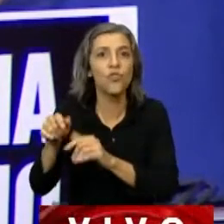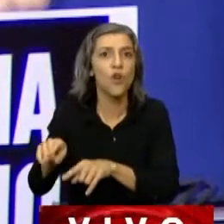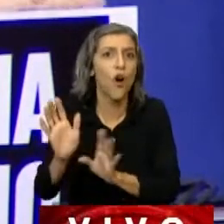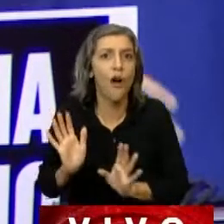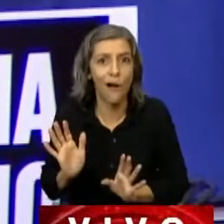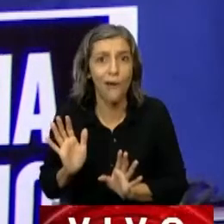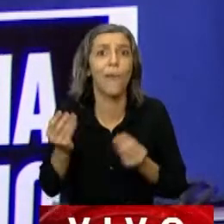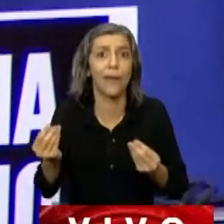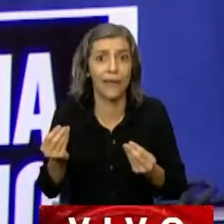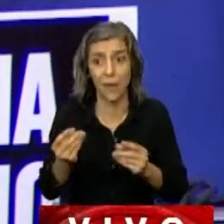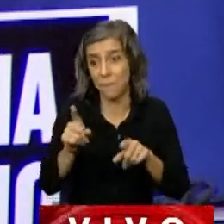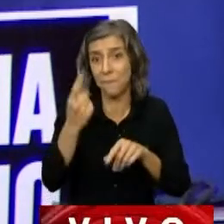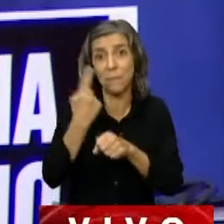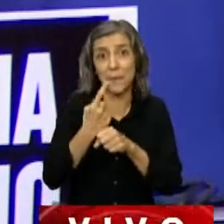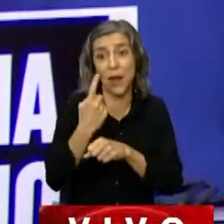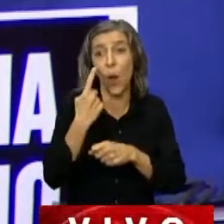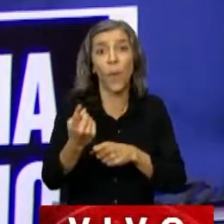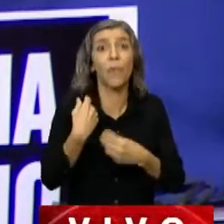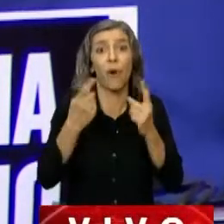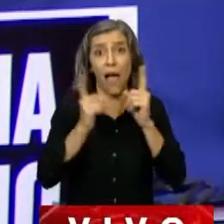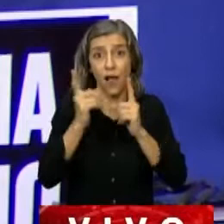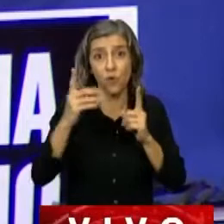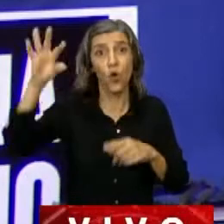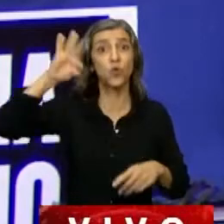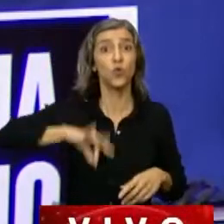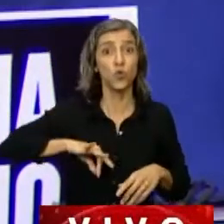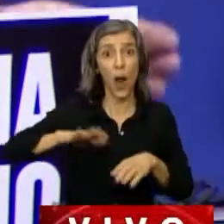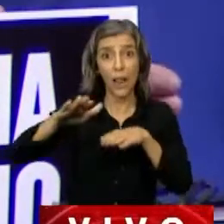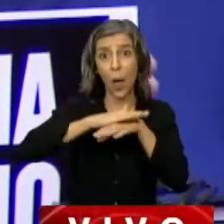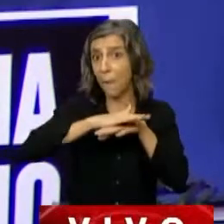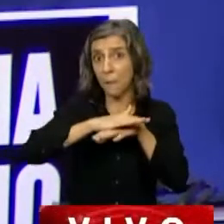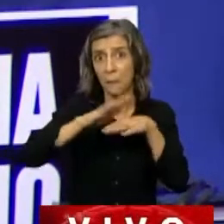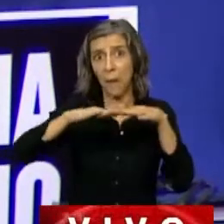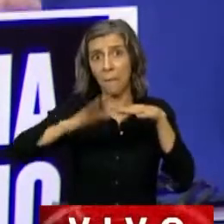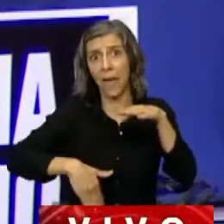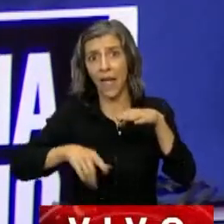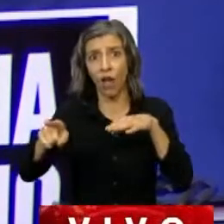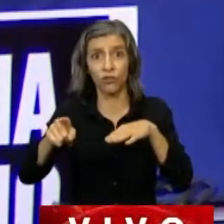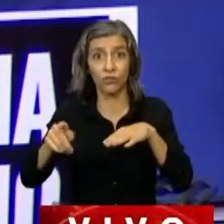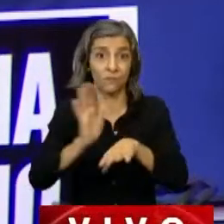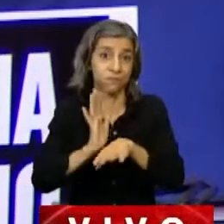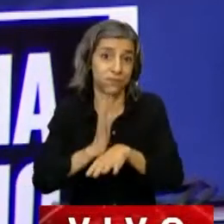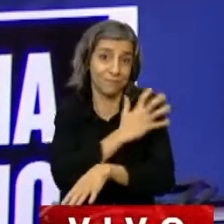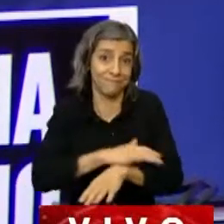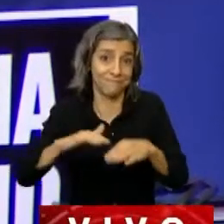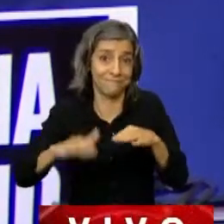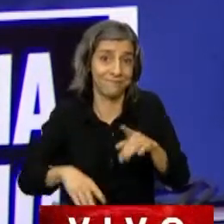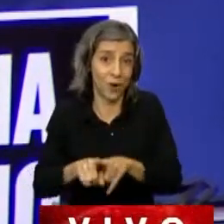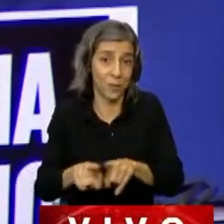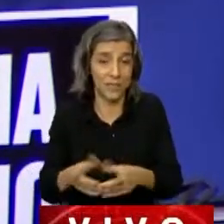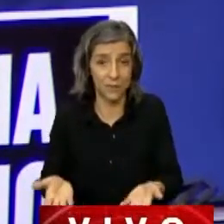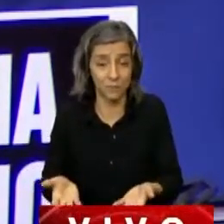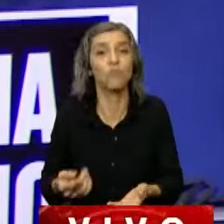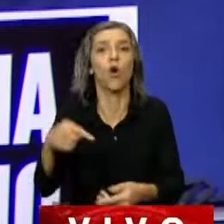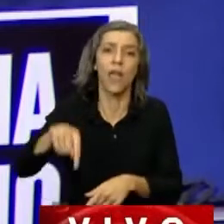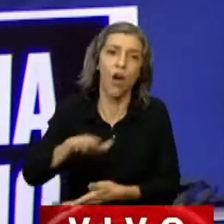blanco por abajo de la línea de pobreza. Bueno, ahora trabajador joven, nuevo trabajador asalariado en blanco, flexibilizado